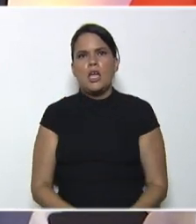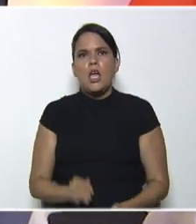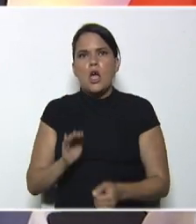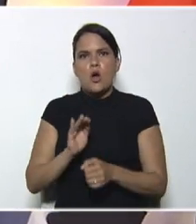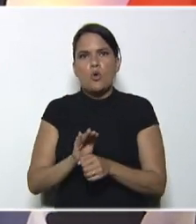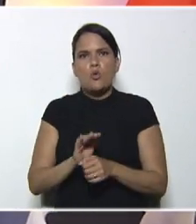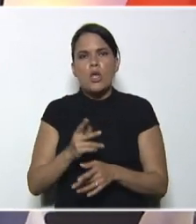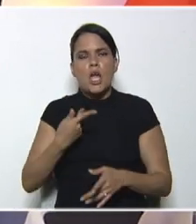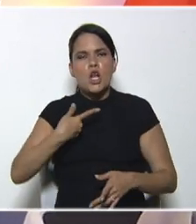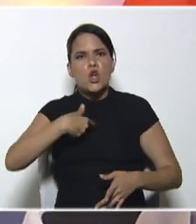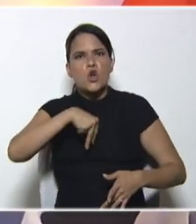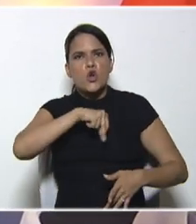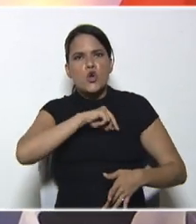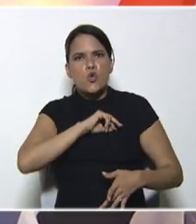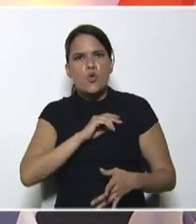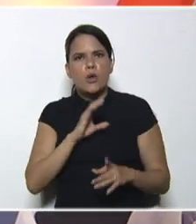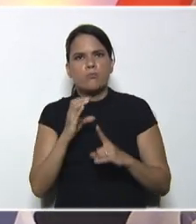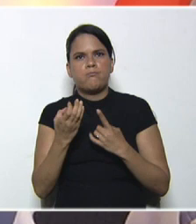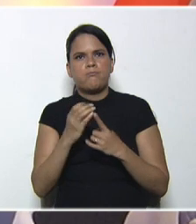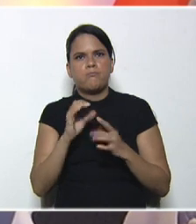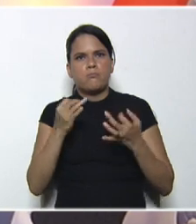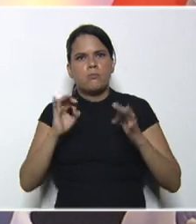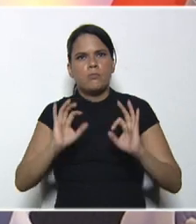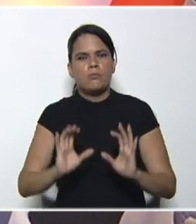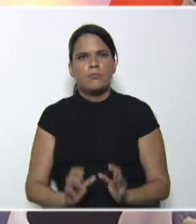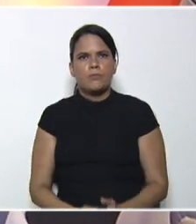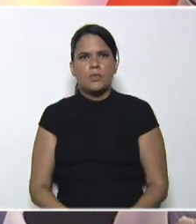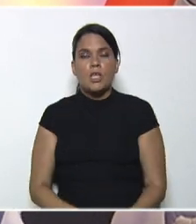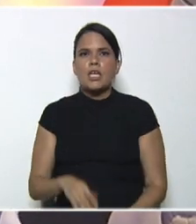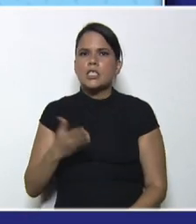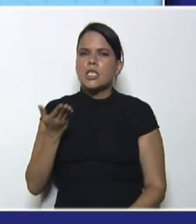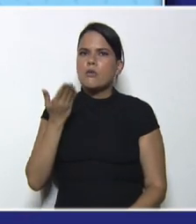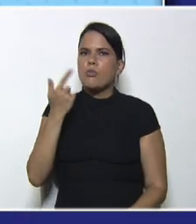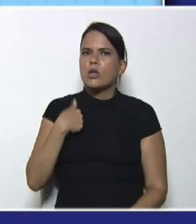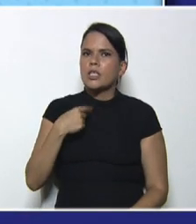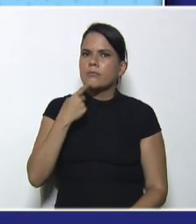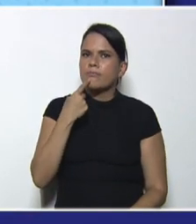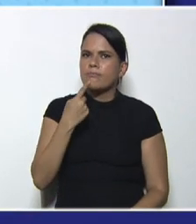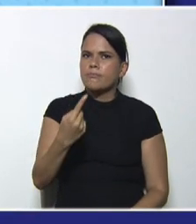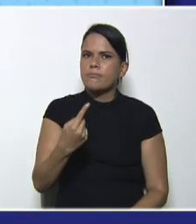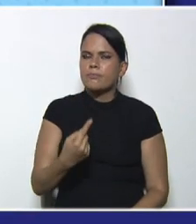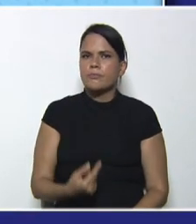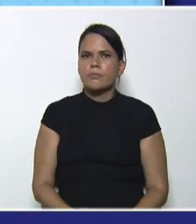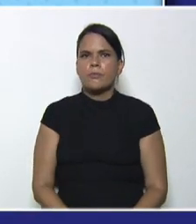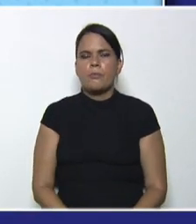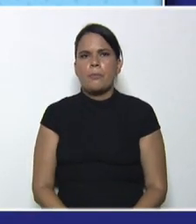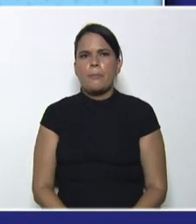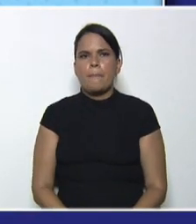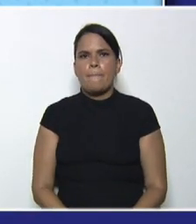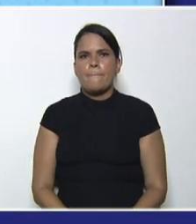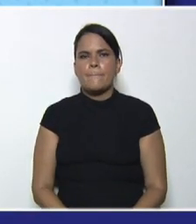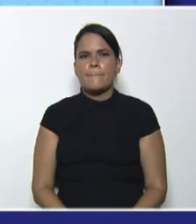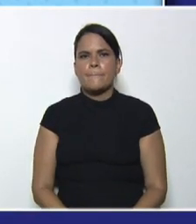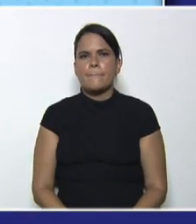nuestros patrimonios naturales. Es importante destacar que en nuestro Parque